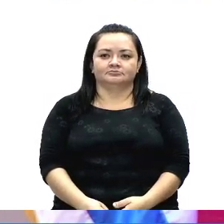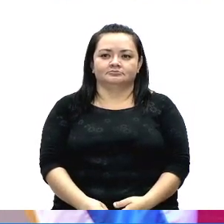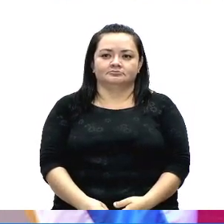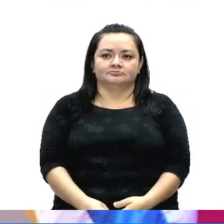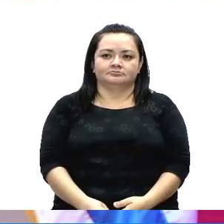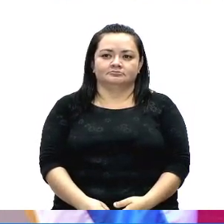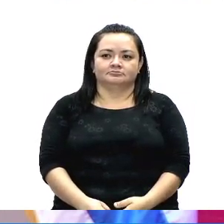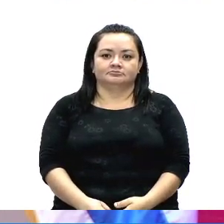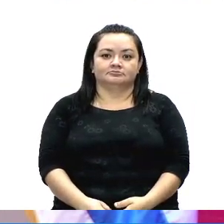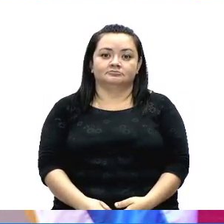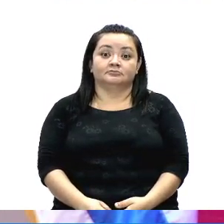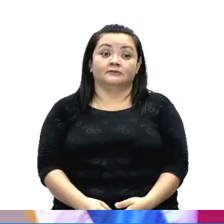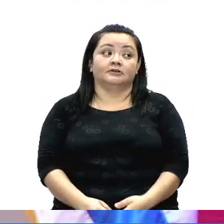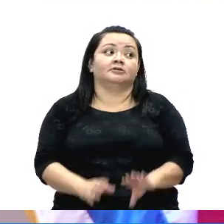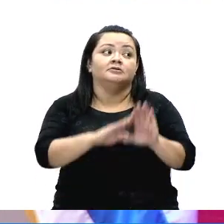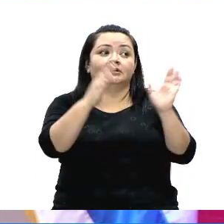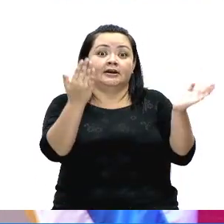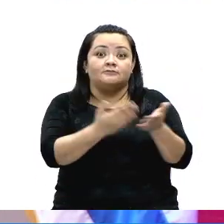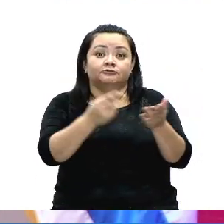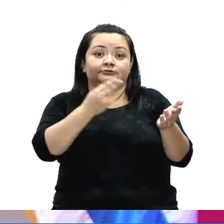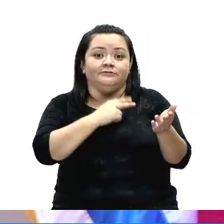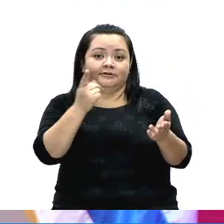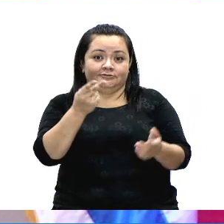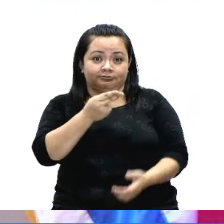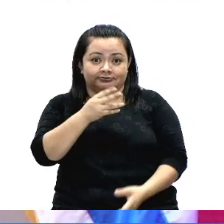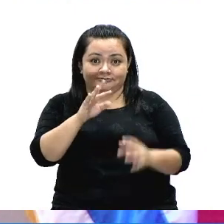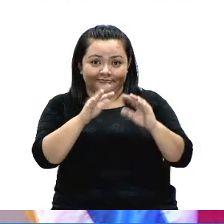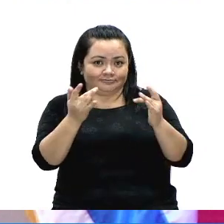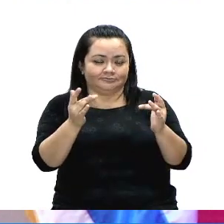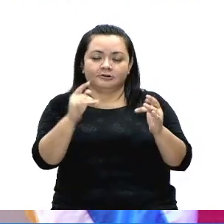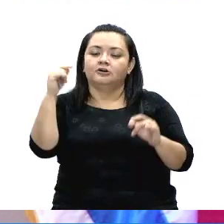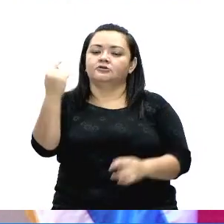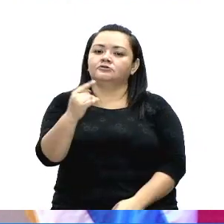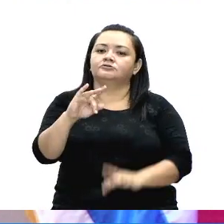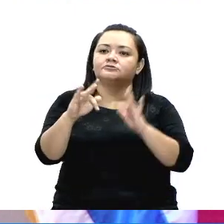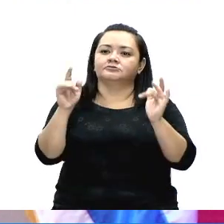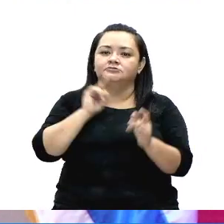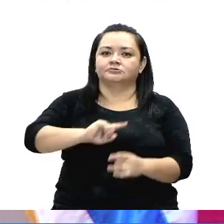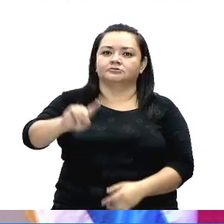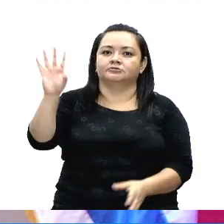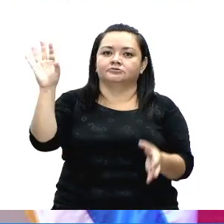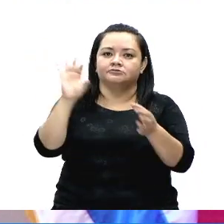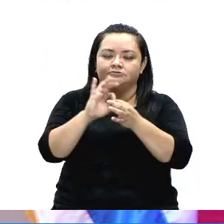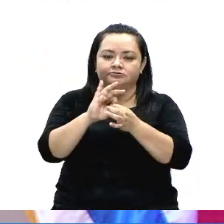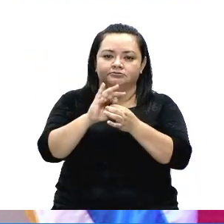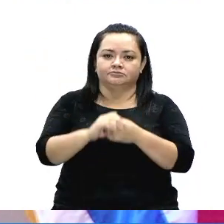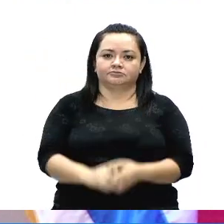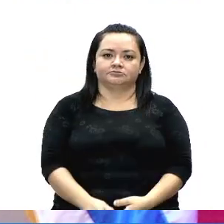no eres el tesoro del mundo eres un tesoro para dios